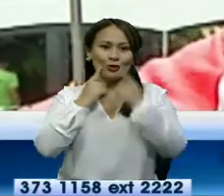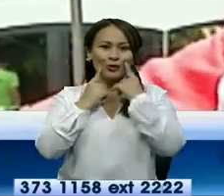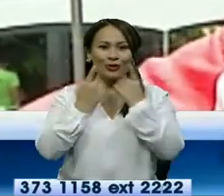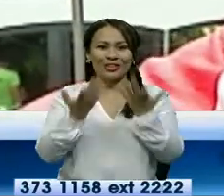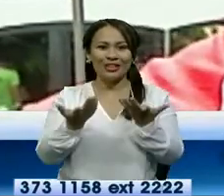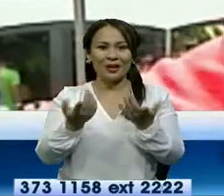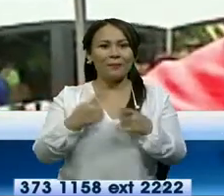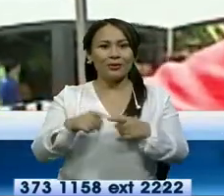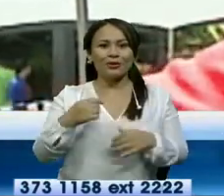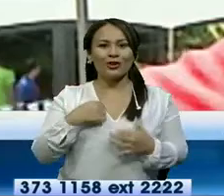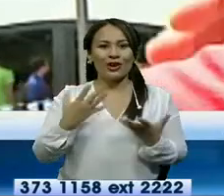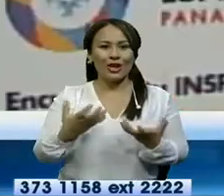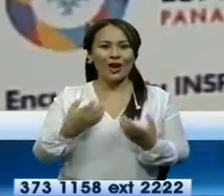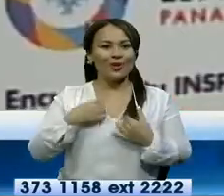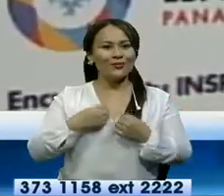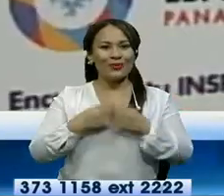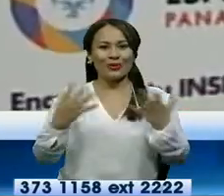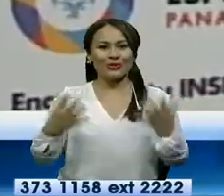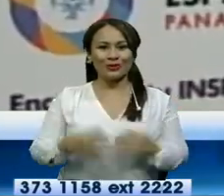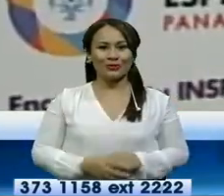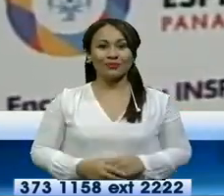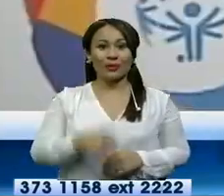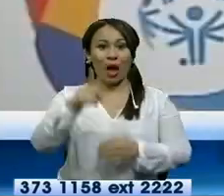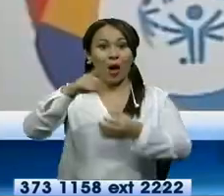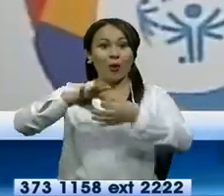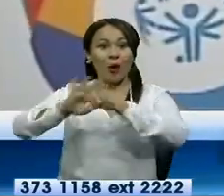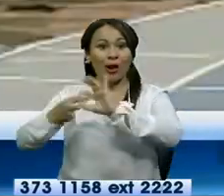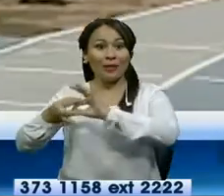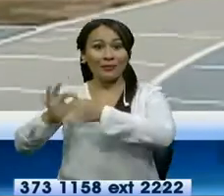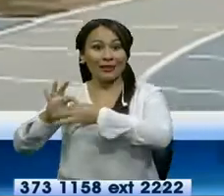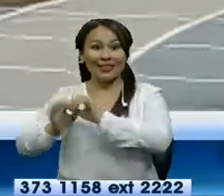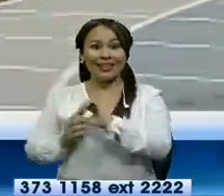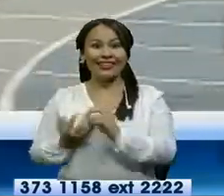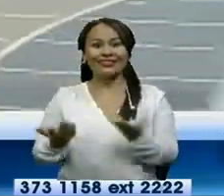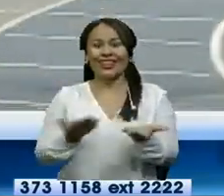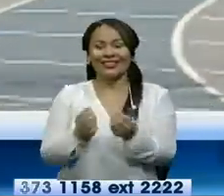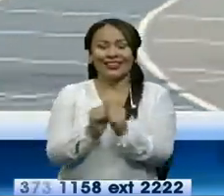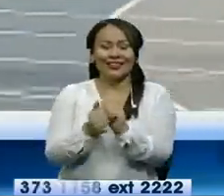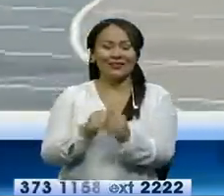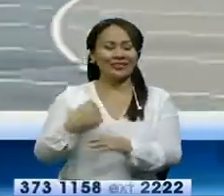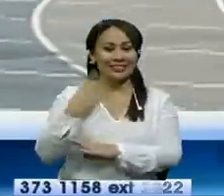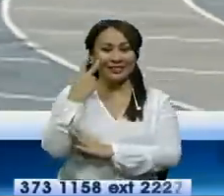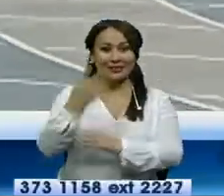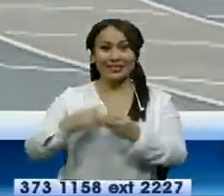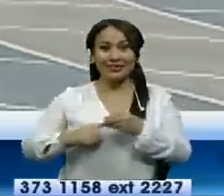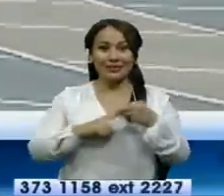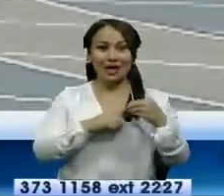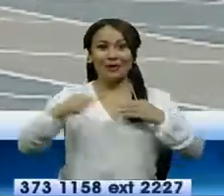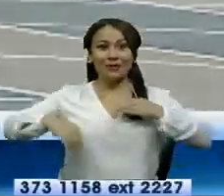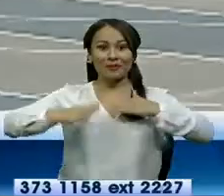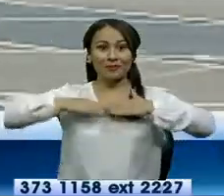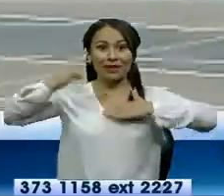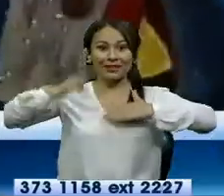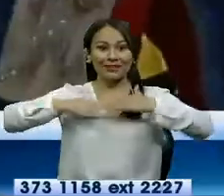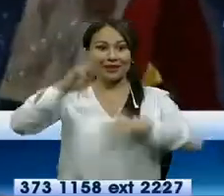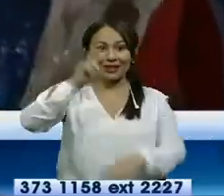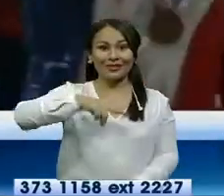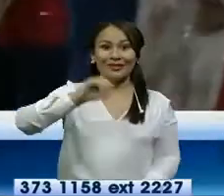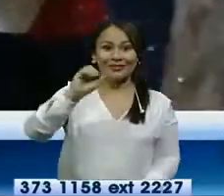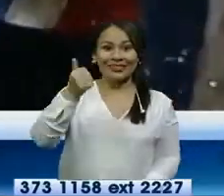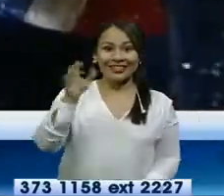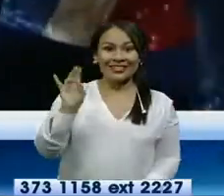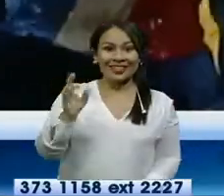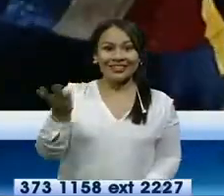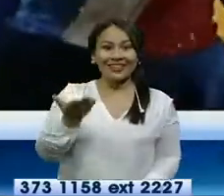mamá. Y te quiero mucho, sobrino. Los Juegos Latinoamericanos Olimpiadas Especiales Panamá 2017 es